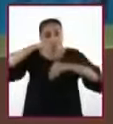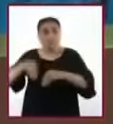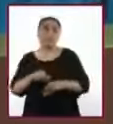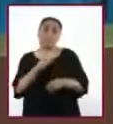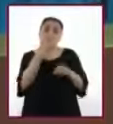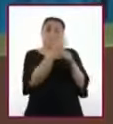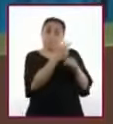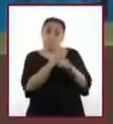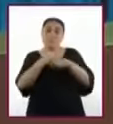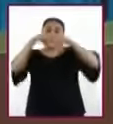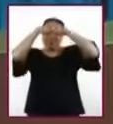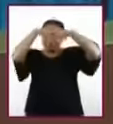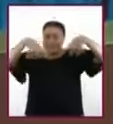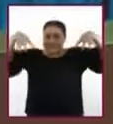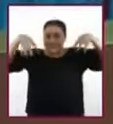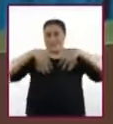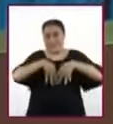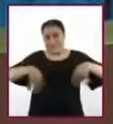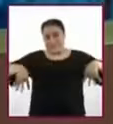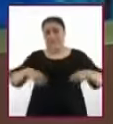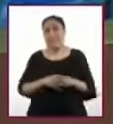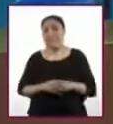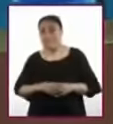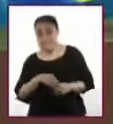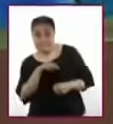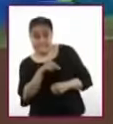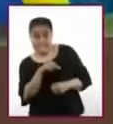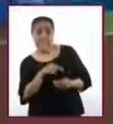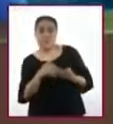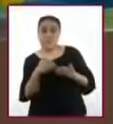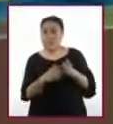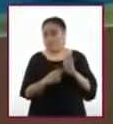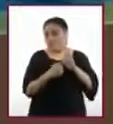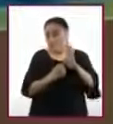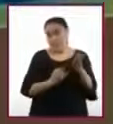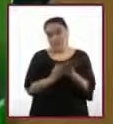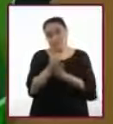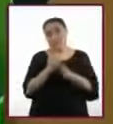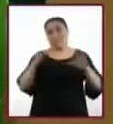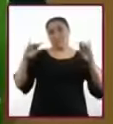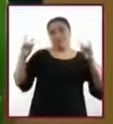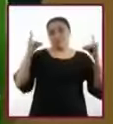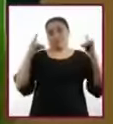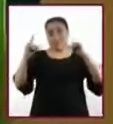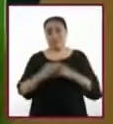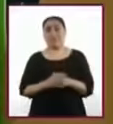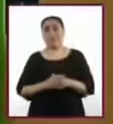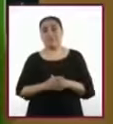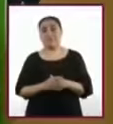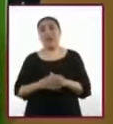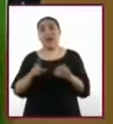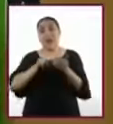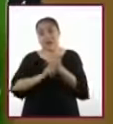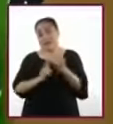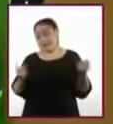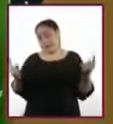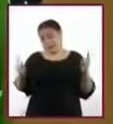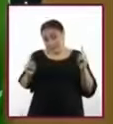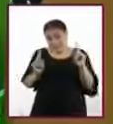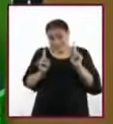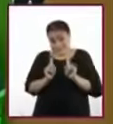construcción de un teatrino improvisado. Aquí vamos a presentar los títeres. Cada uno pasará atrás del